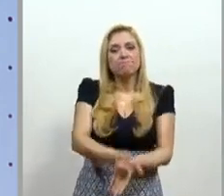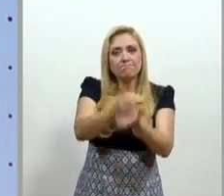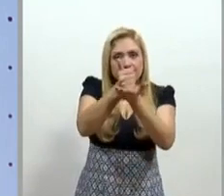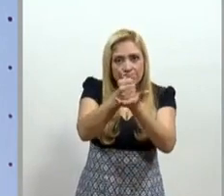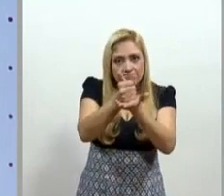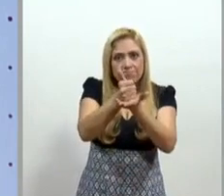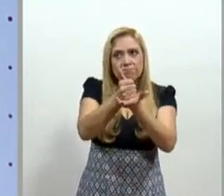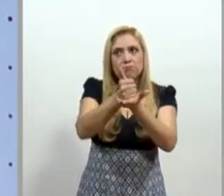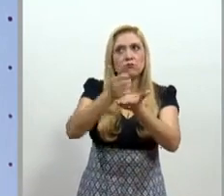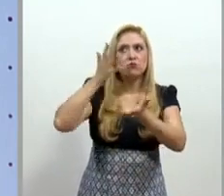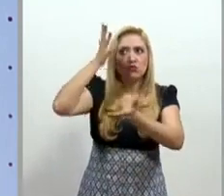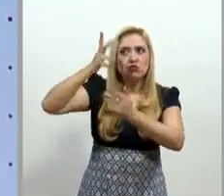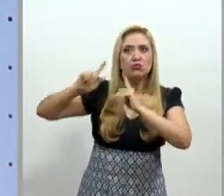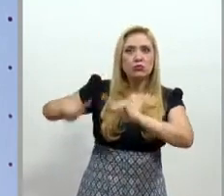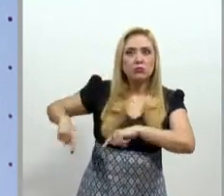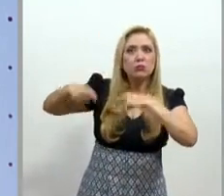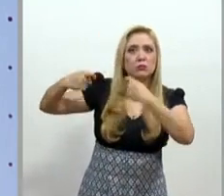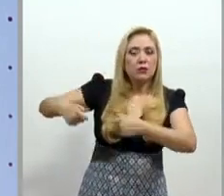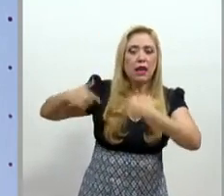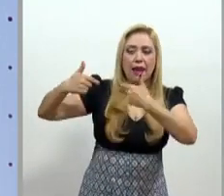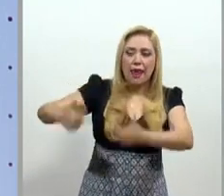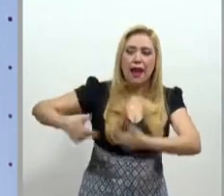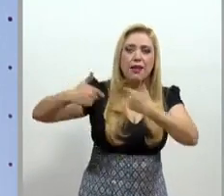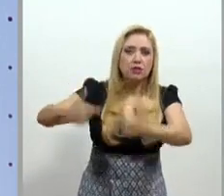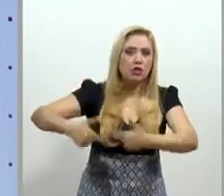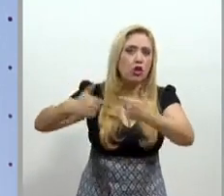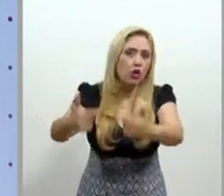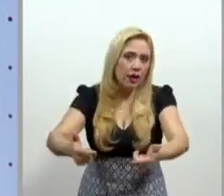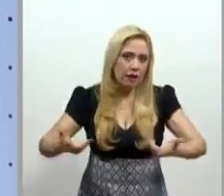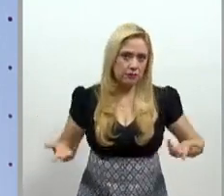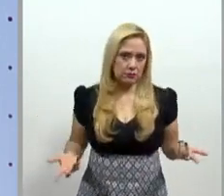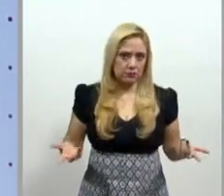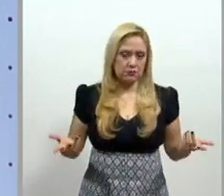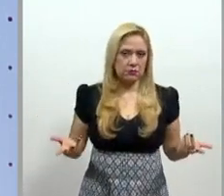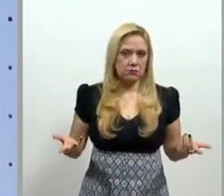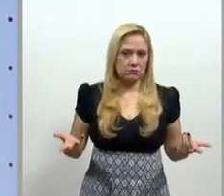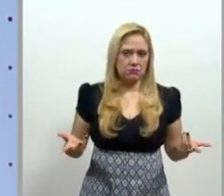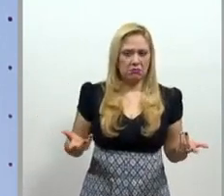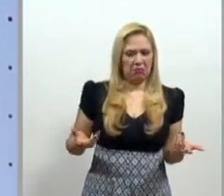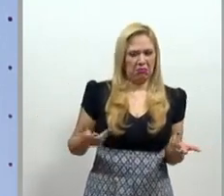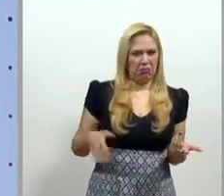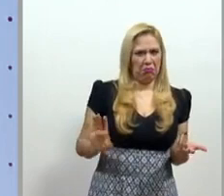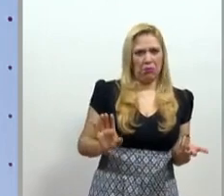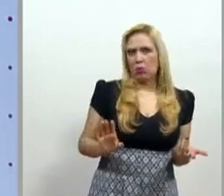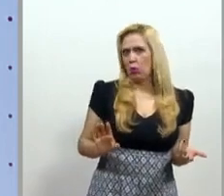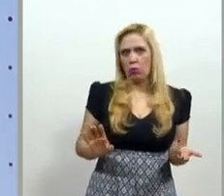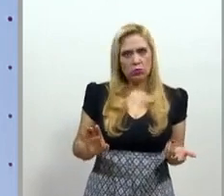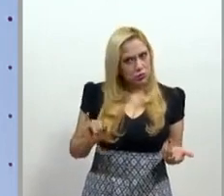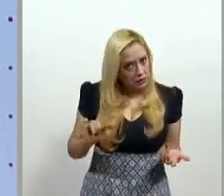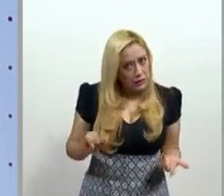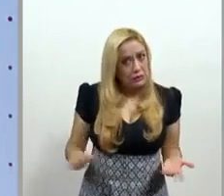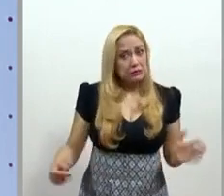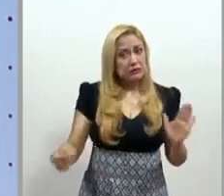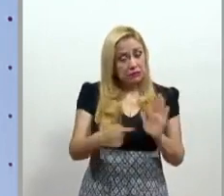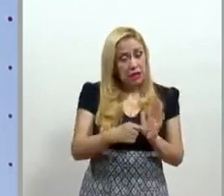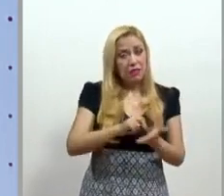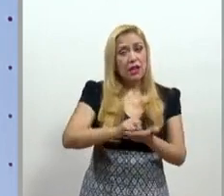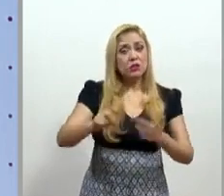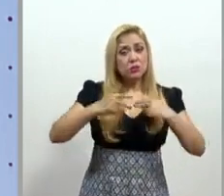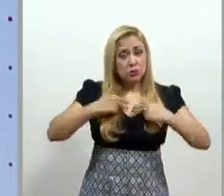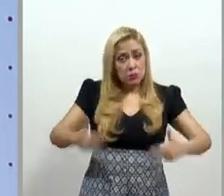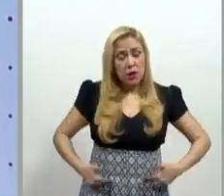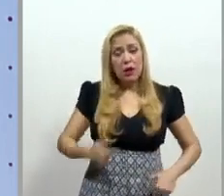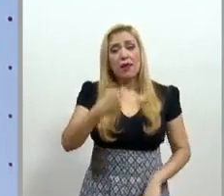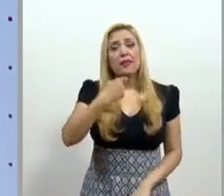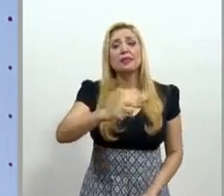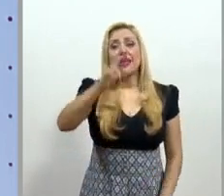son intergeneracionales. Y esto no es extraño para el constitucionalismo como teoría. Los derechos humanos están basados en una